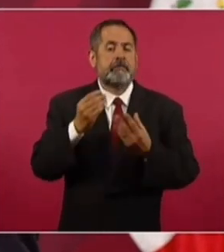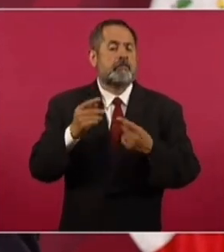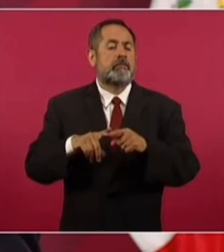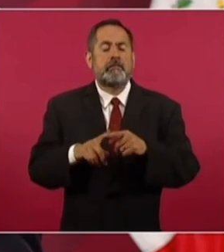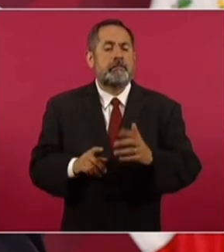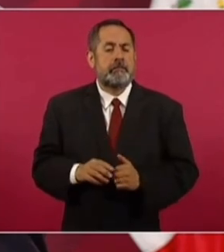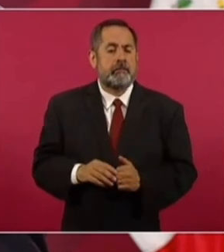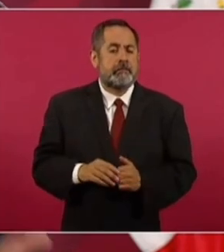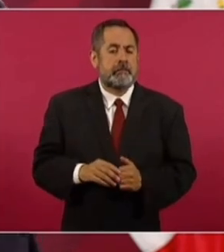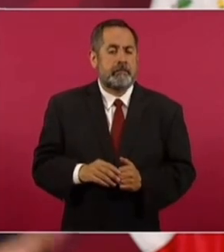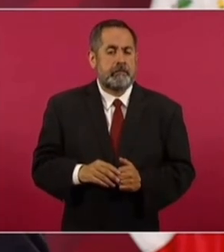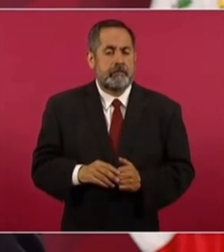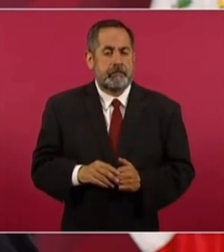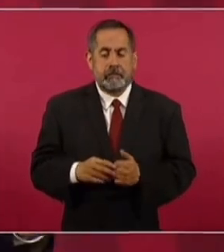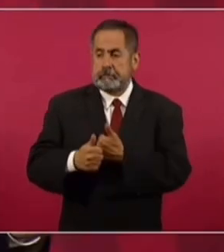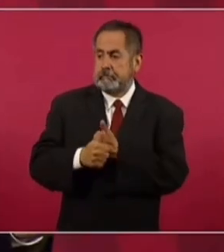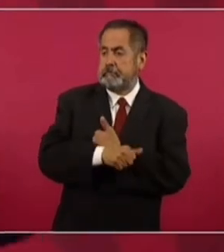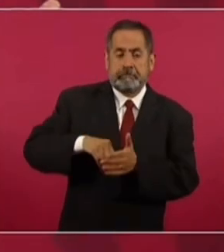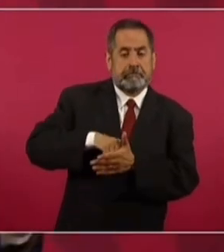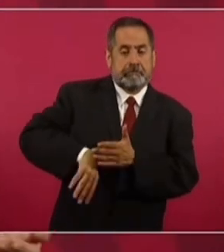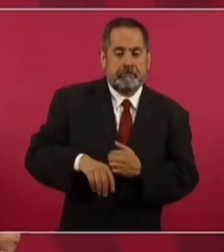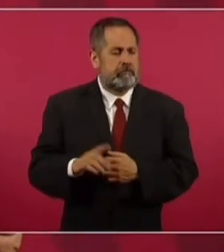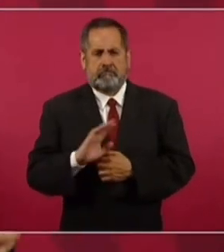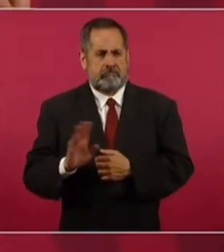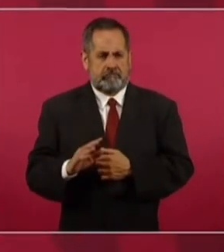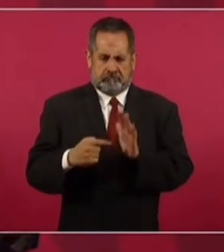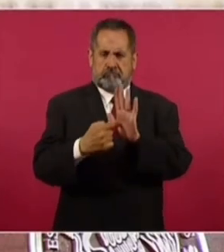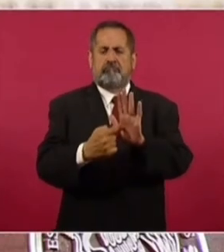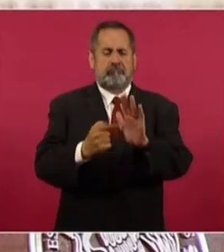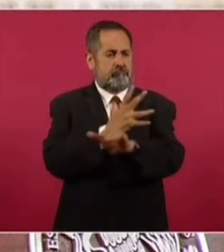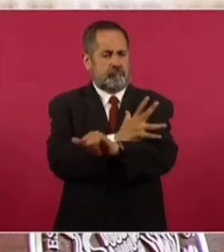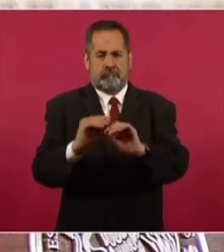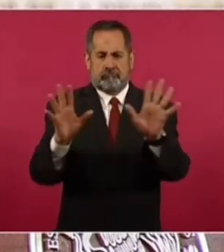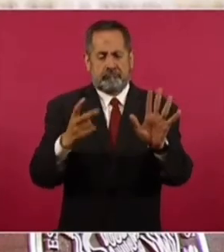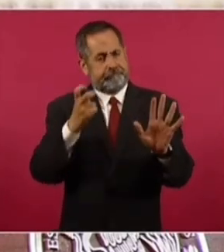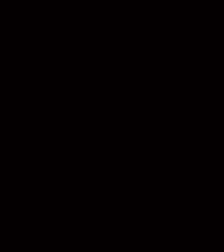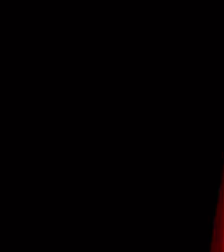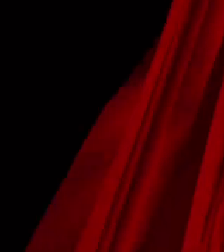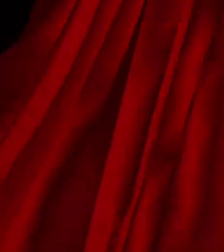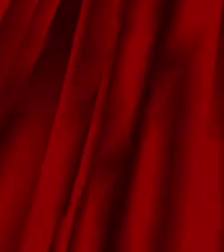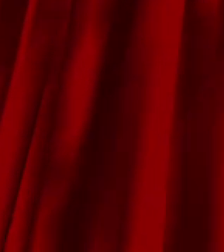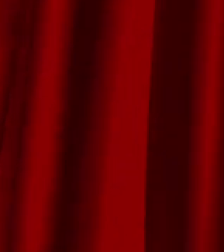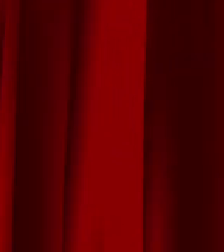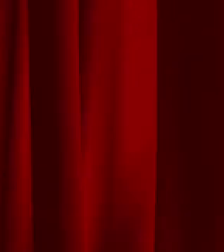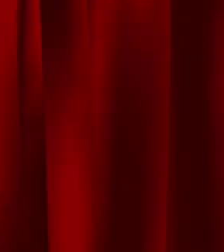mucho el que no se oculten las cosas, el que haya transparencia. Esa es una regla de oro de la democracia.